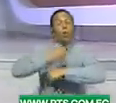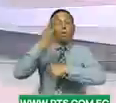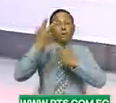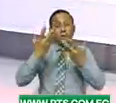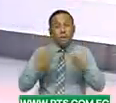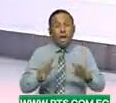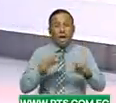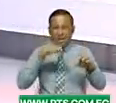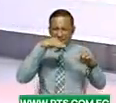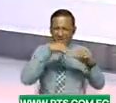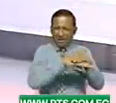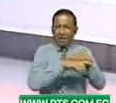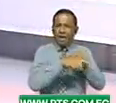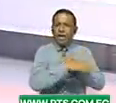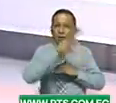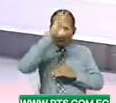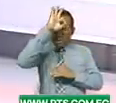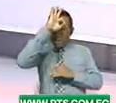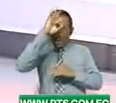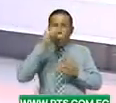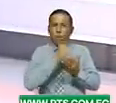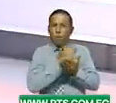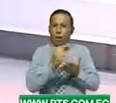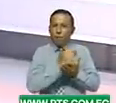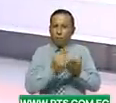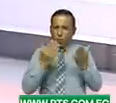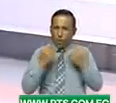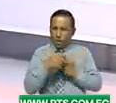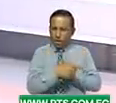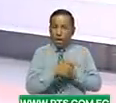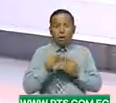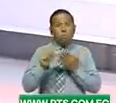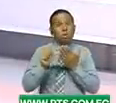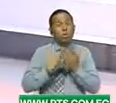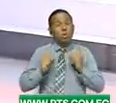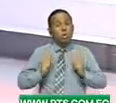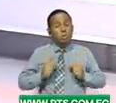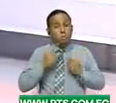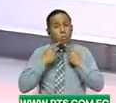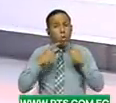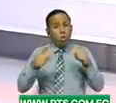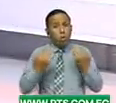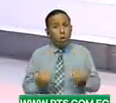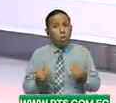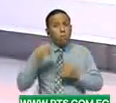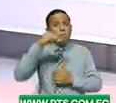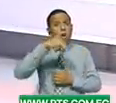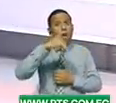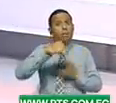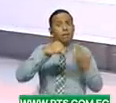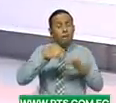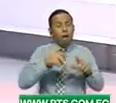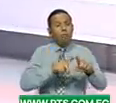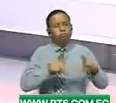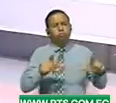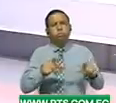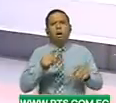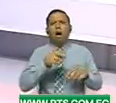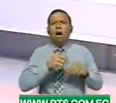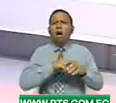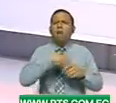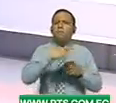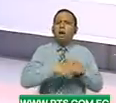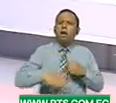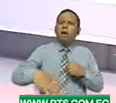intervención de la maternidad del Guasmo en Guayaquil por parte del Ministerio de Salud Pública, este martes volvieron a apostarse comerciantes